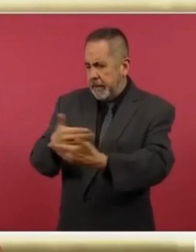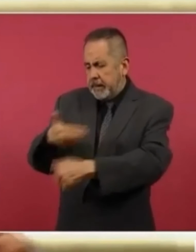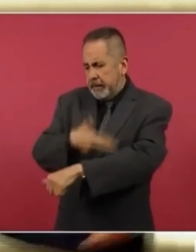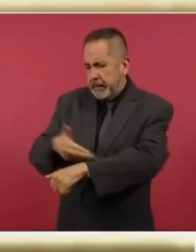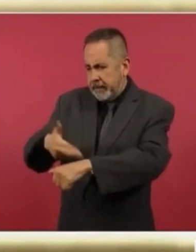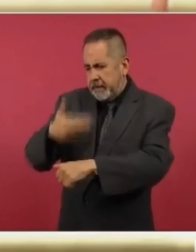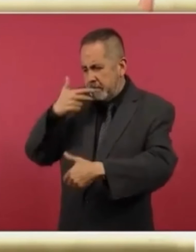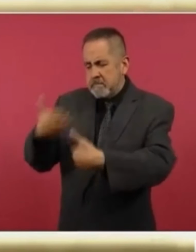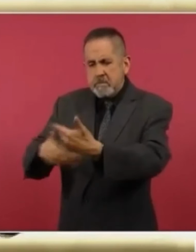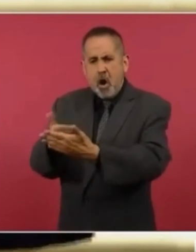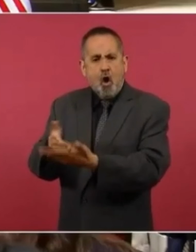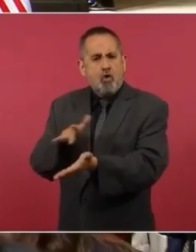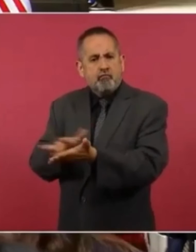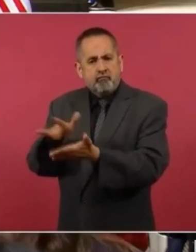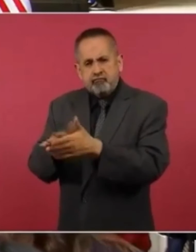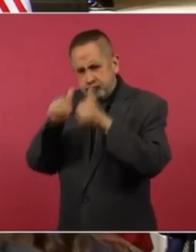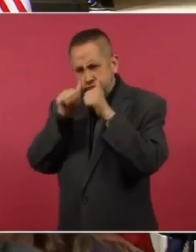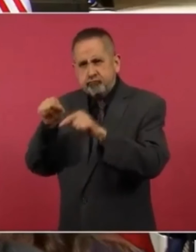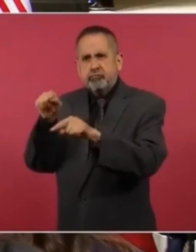la reserva